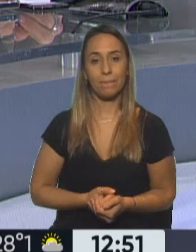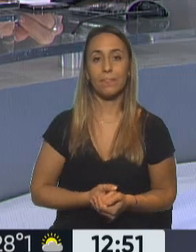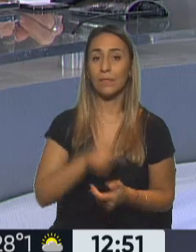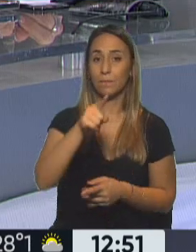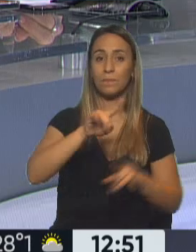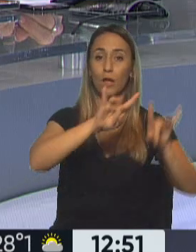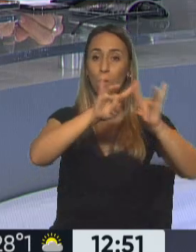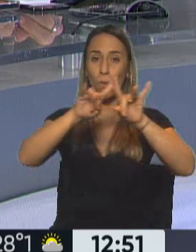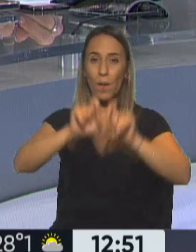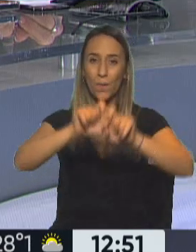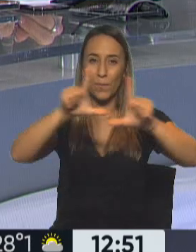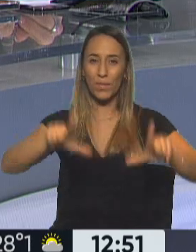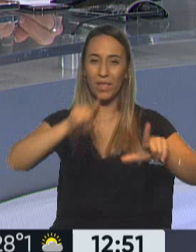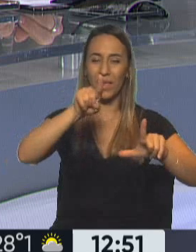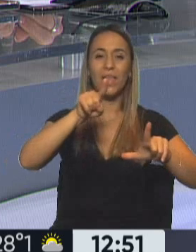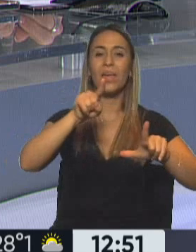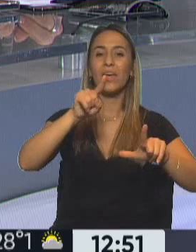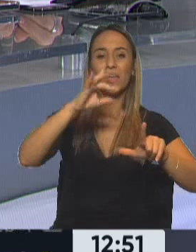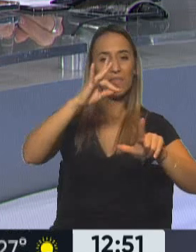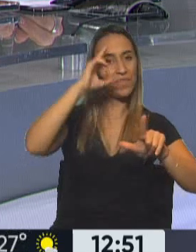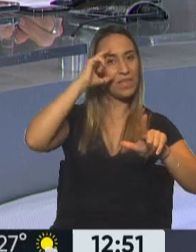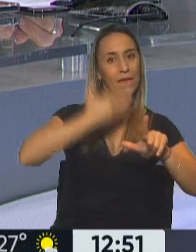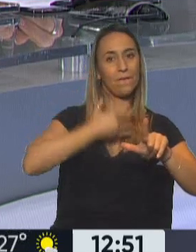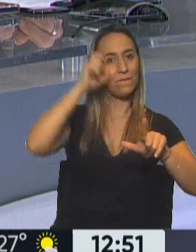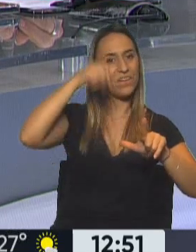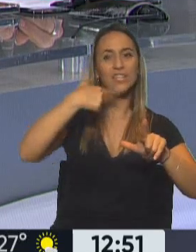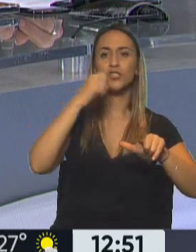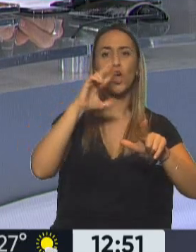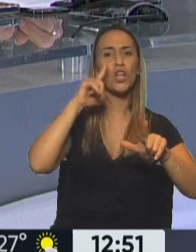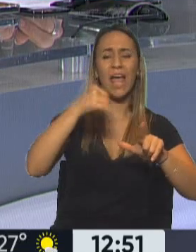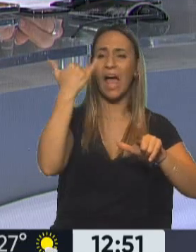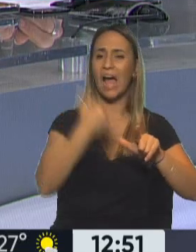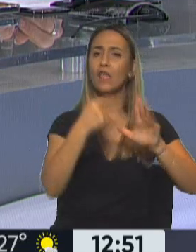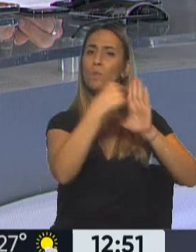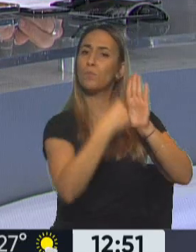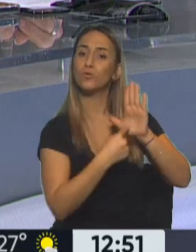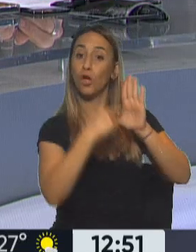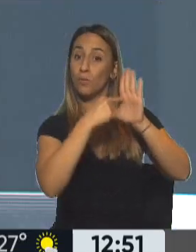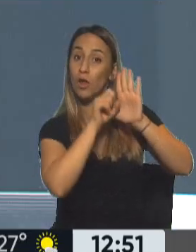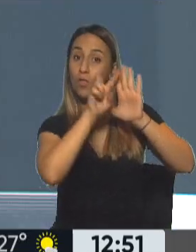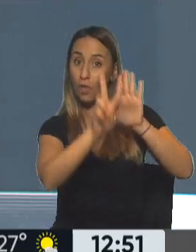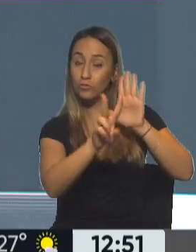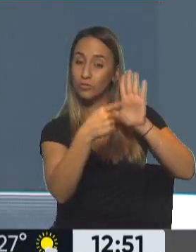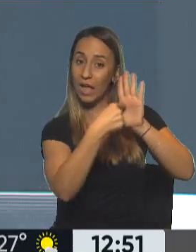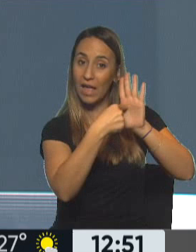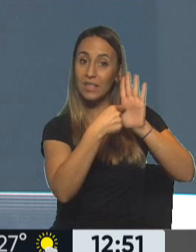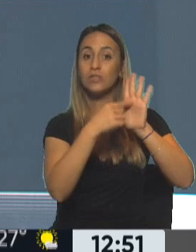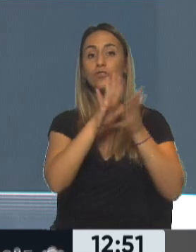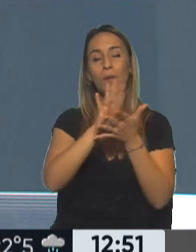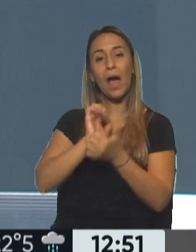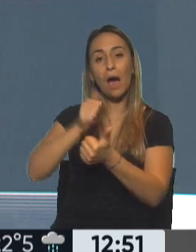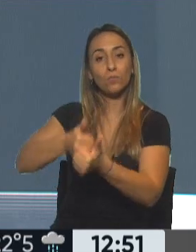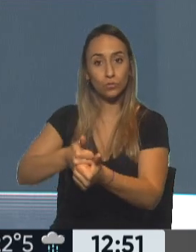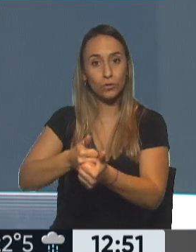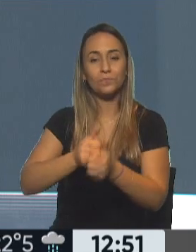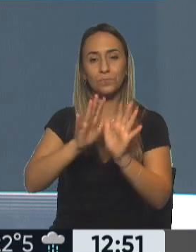de la Defensoría, es la recomendación número 2, que se llama abusos sexuales y revinculaciones forzadas. Claro. El problema es que